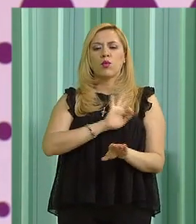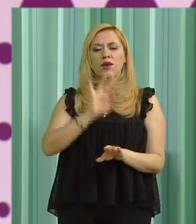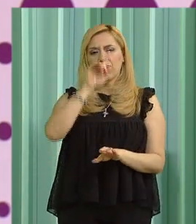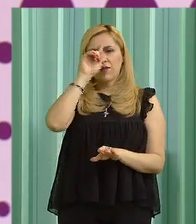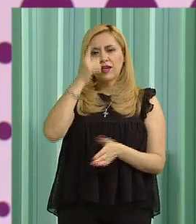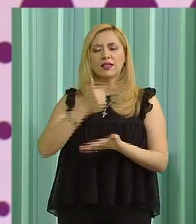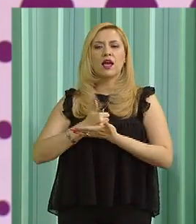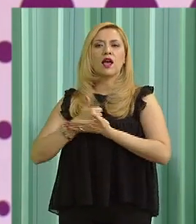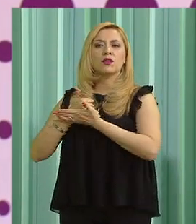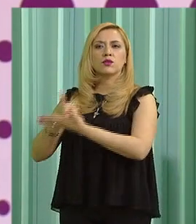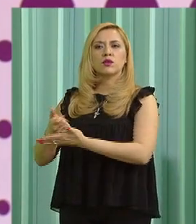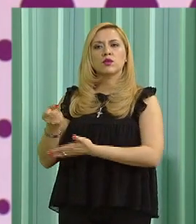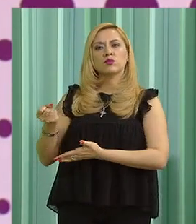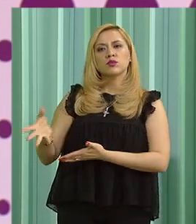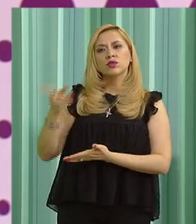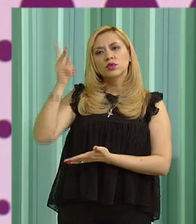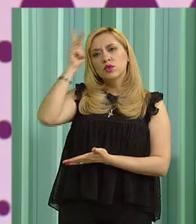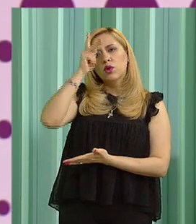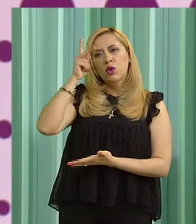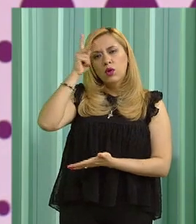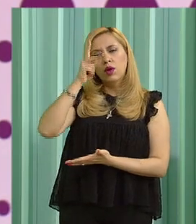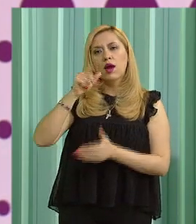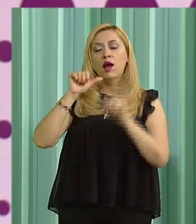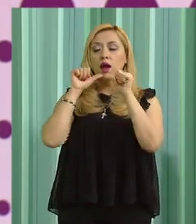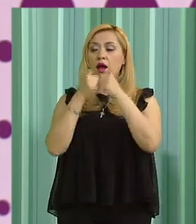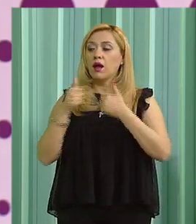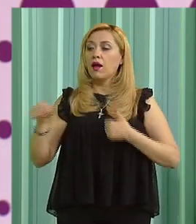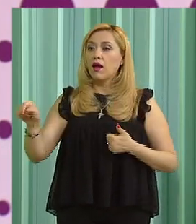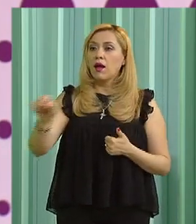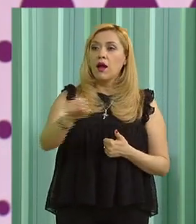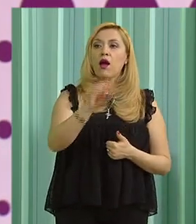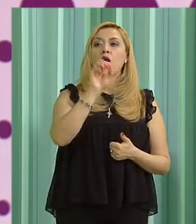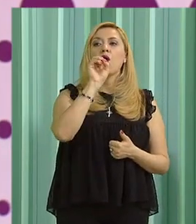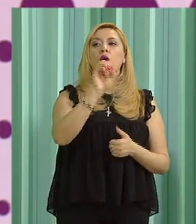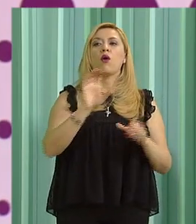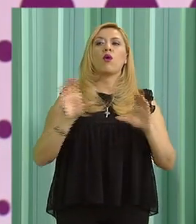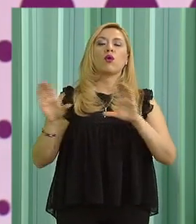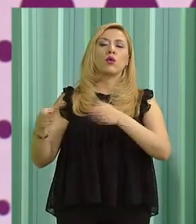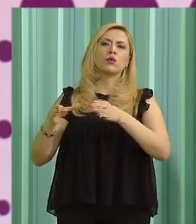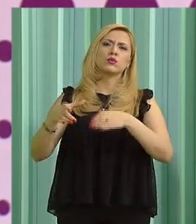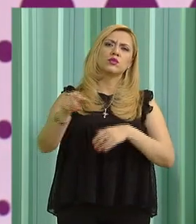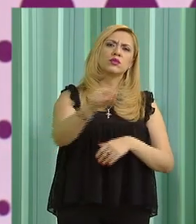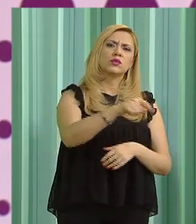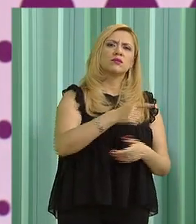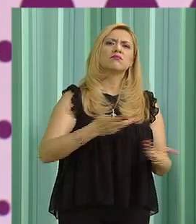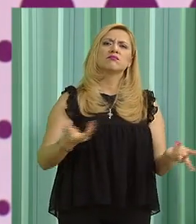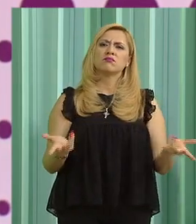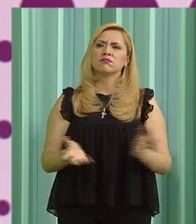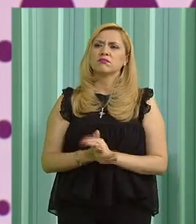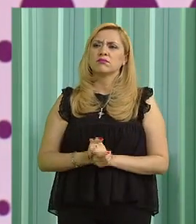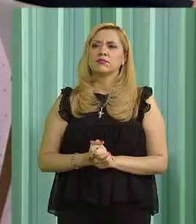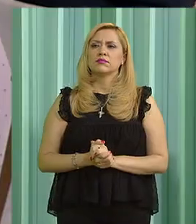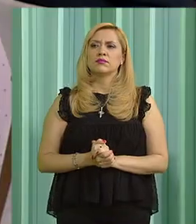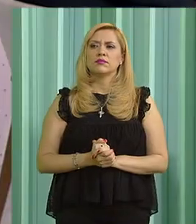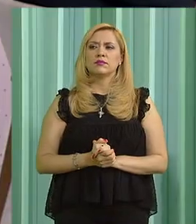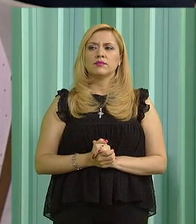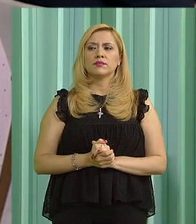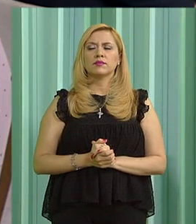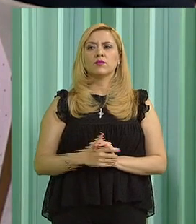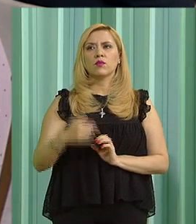aporte psicológico desde las organizaciones o desde las comunidades en sí mismas? Yo creo que un tema